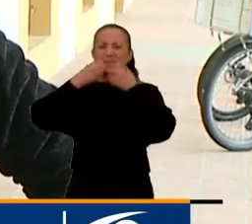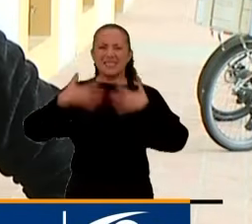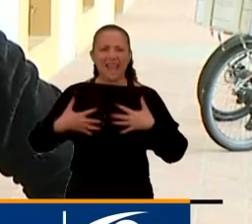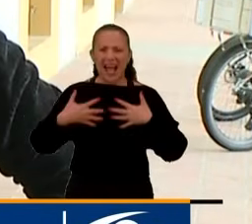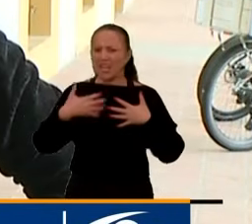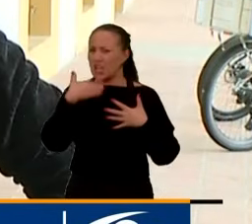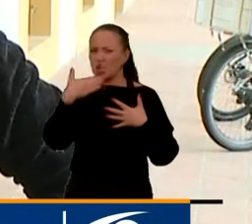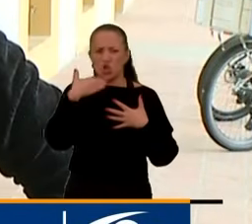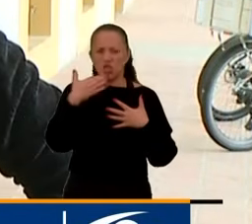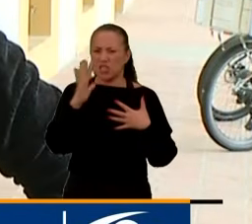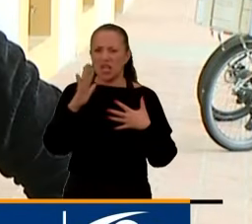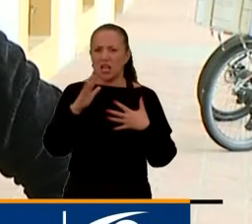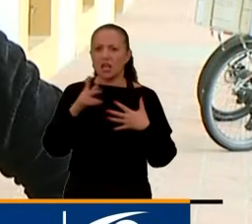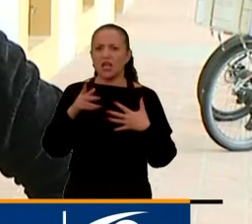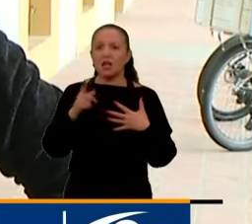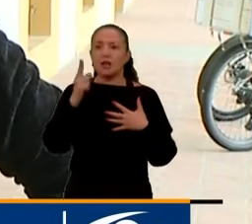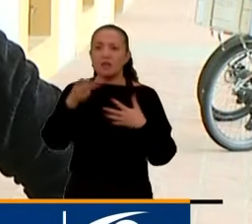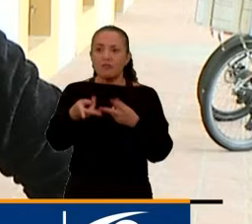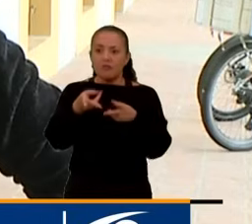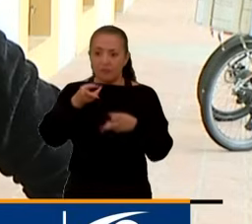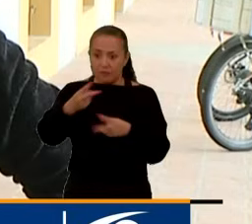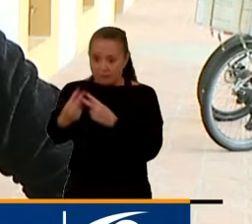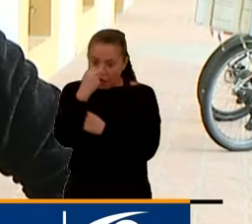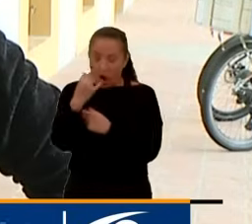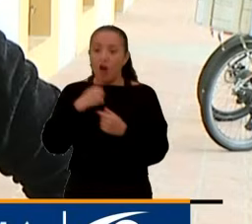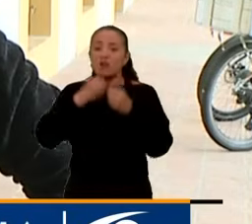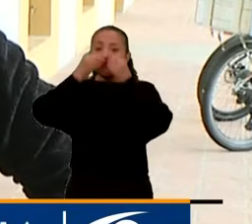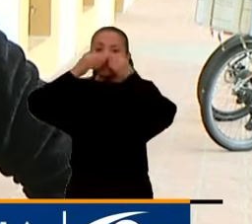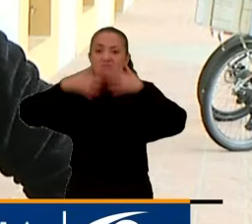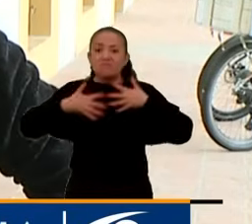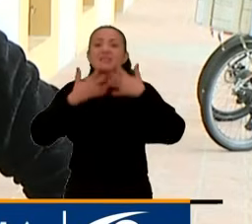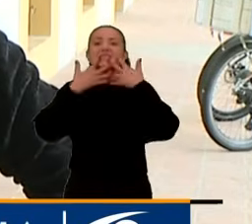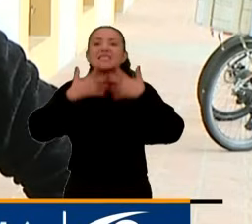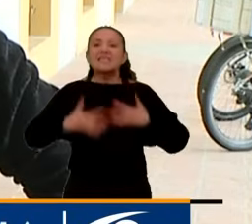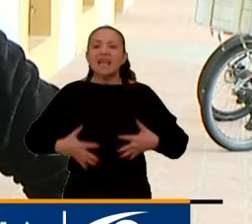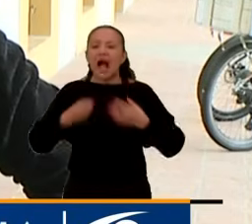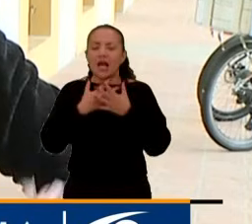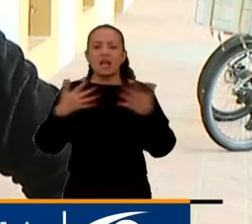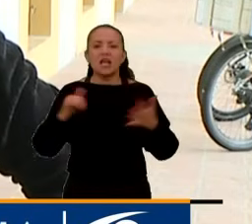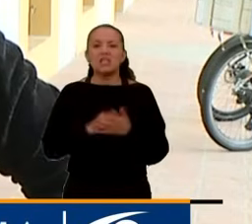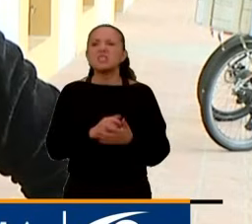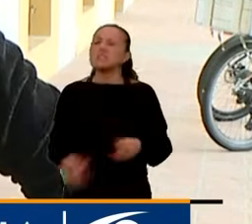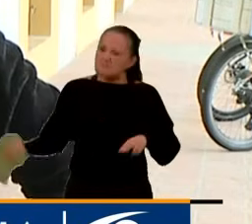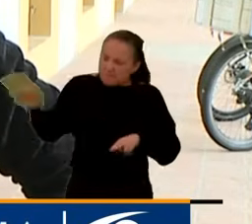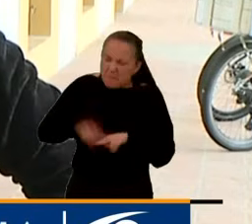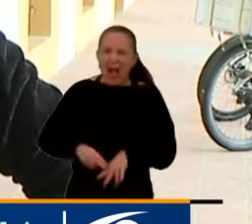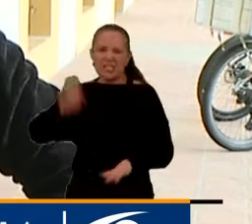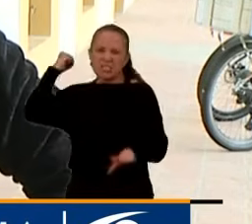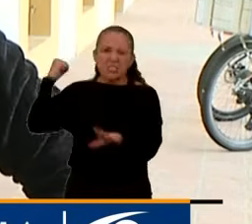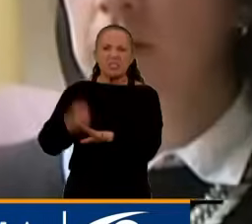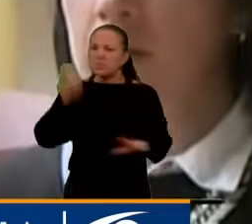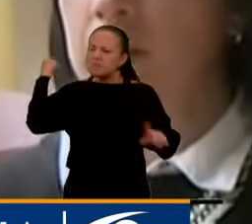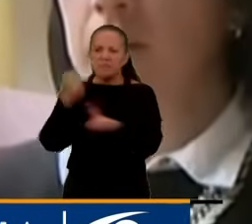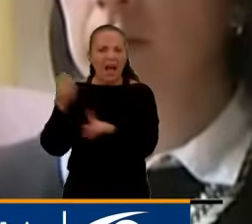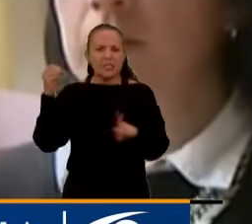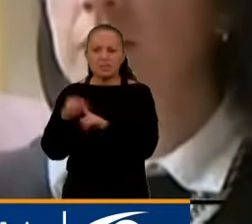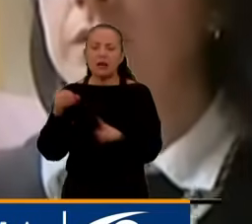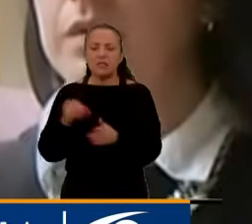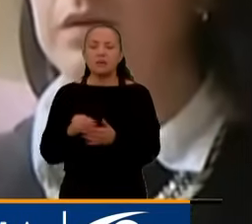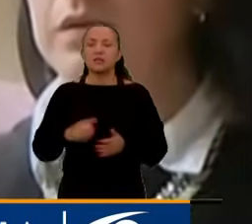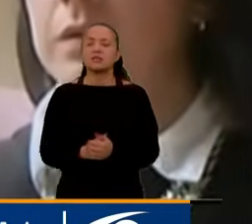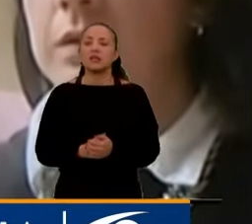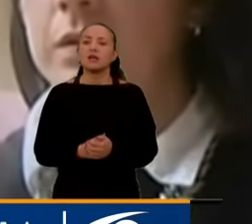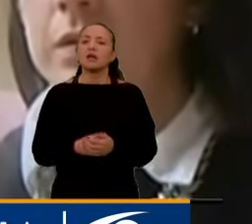le ocasionaba a él, pero me ve botando sangre por la boca, por la nariz, por la boca, por todos lados, y seguía, no me soltaba. La llegada